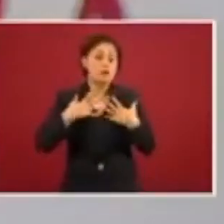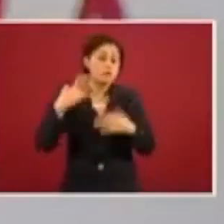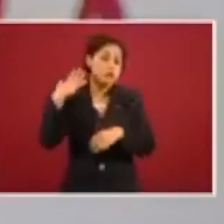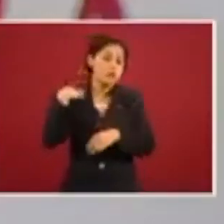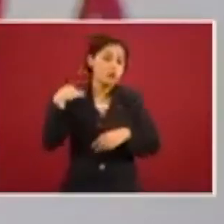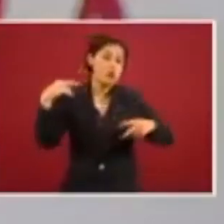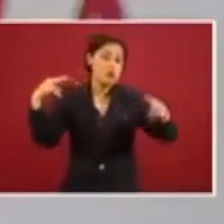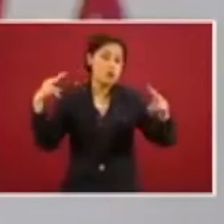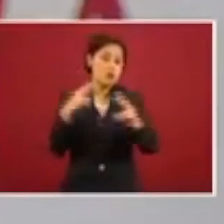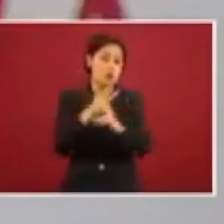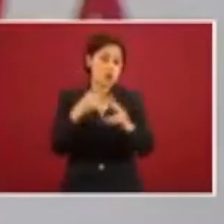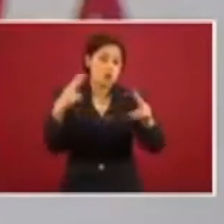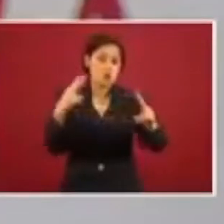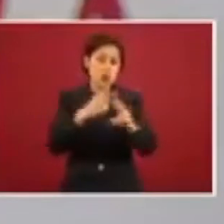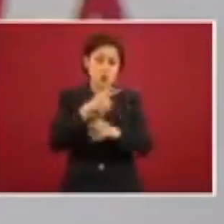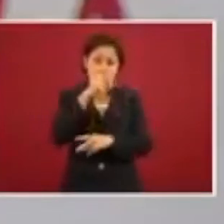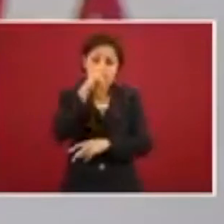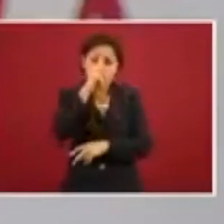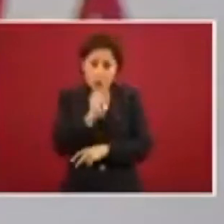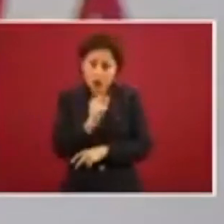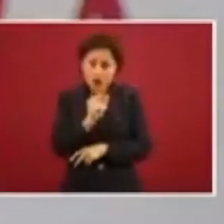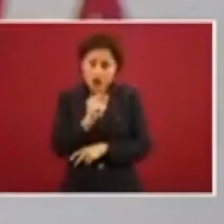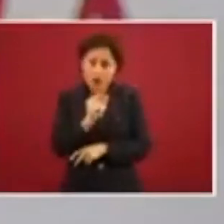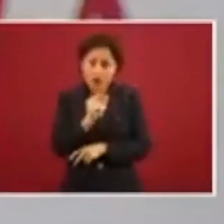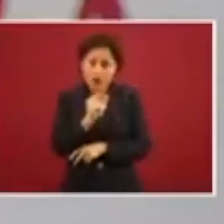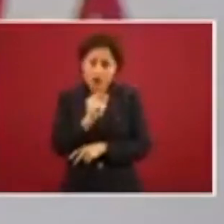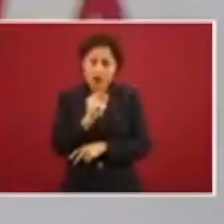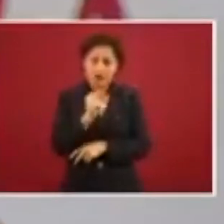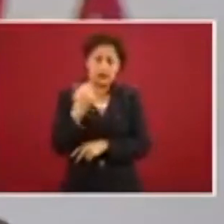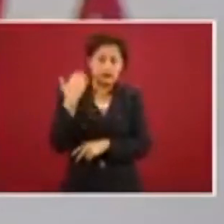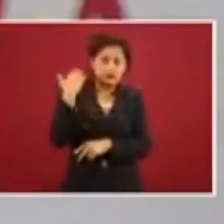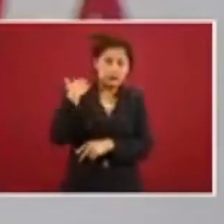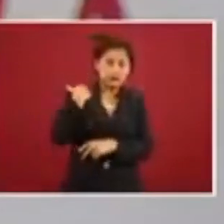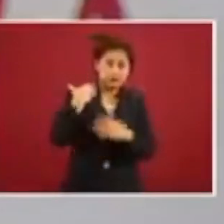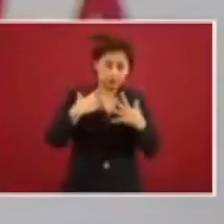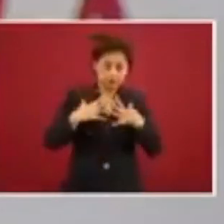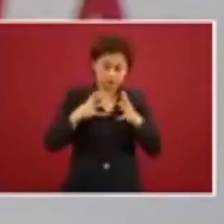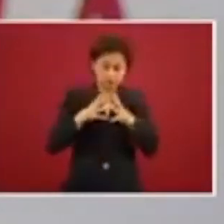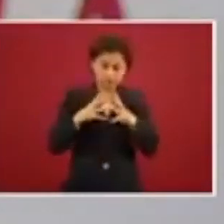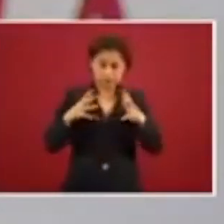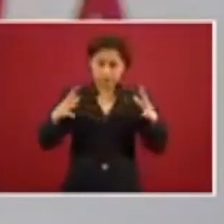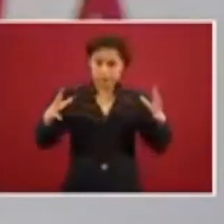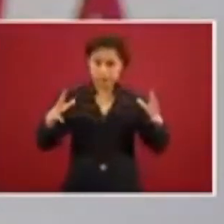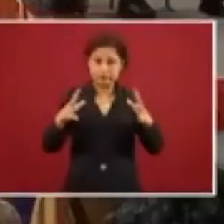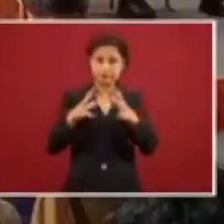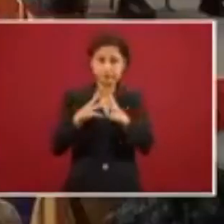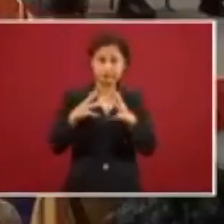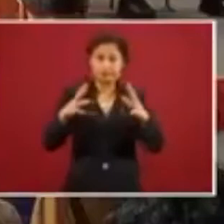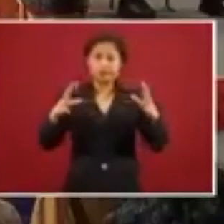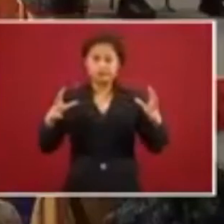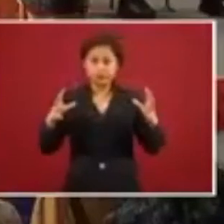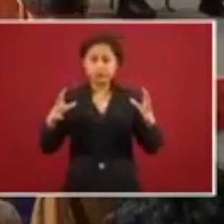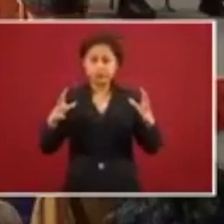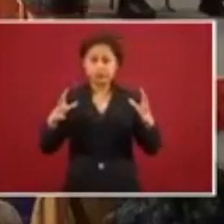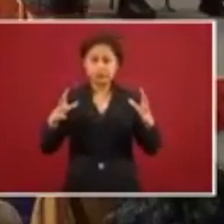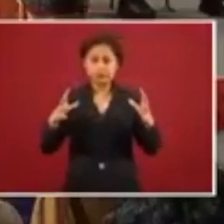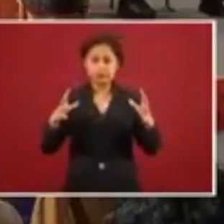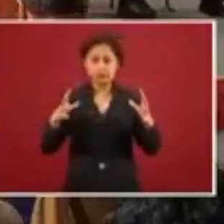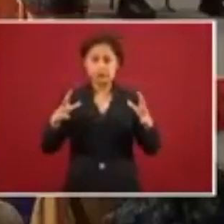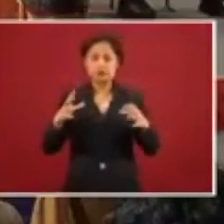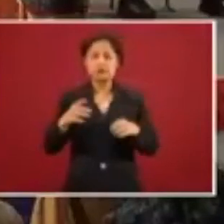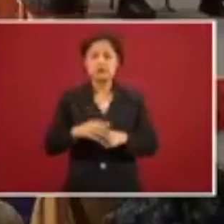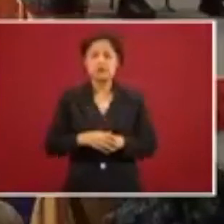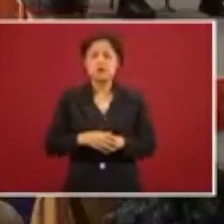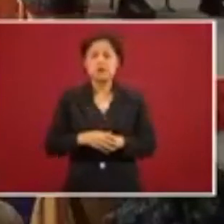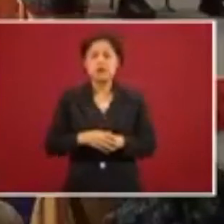la eficiencia del funcionamiento de los pulmones, la expansibilidad de los pulmones, su capacidad de expandirse,